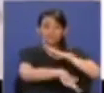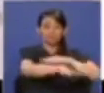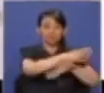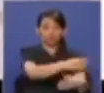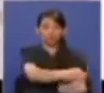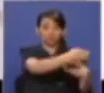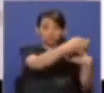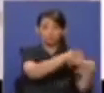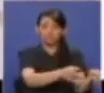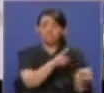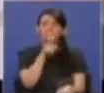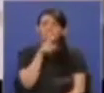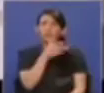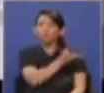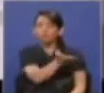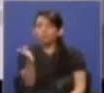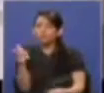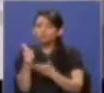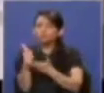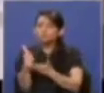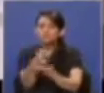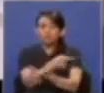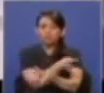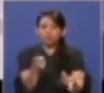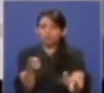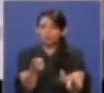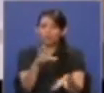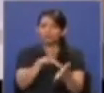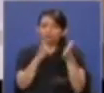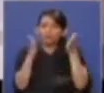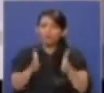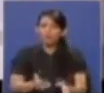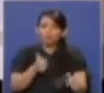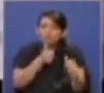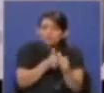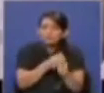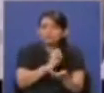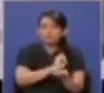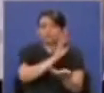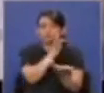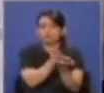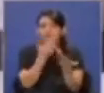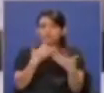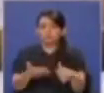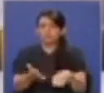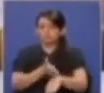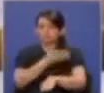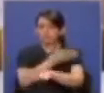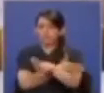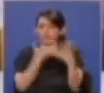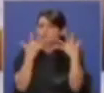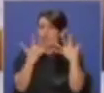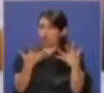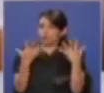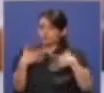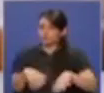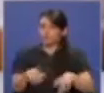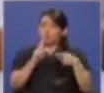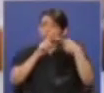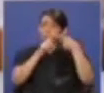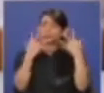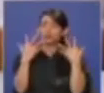ustedes, tienen que ser los ciudadanos y ciudadanas de Montecristi. Hemos hecho algunas obras interesantes, una de